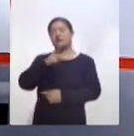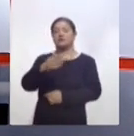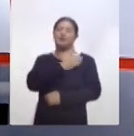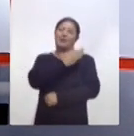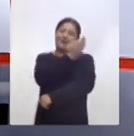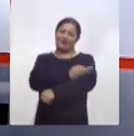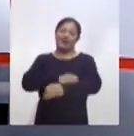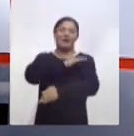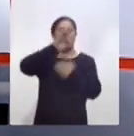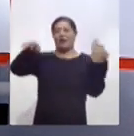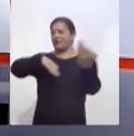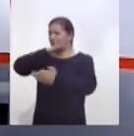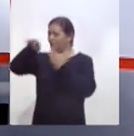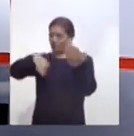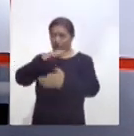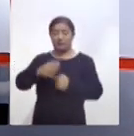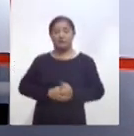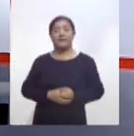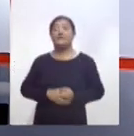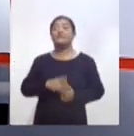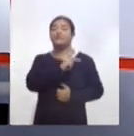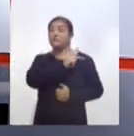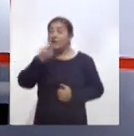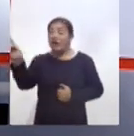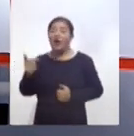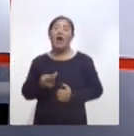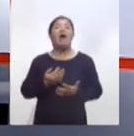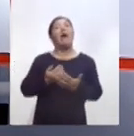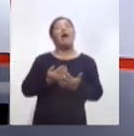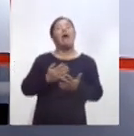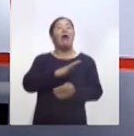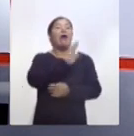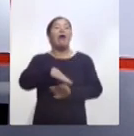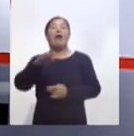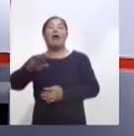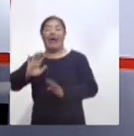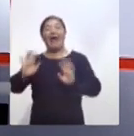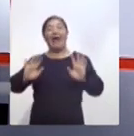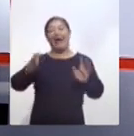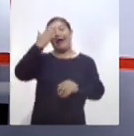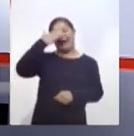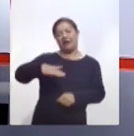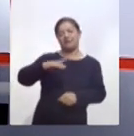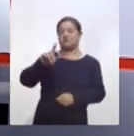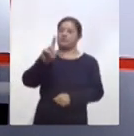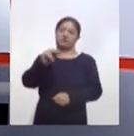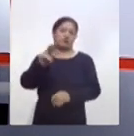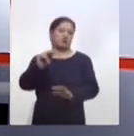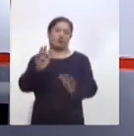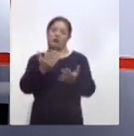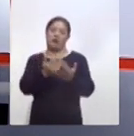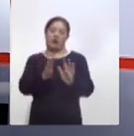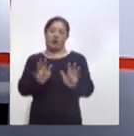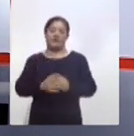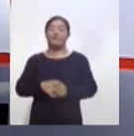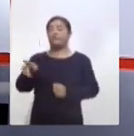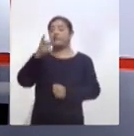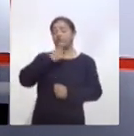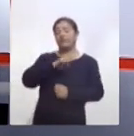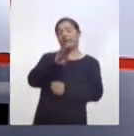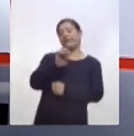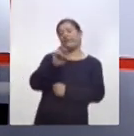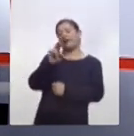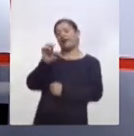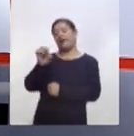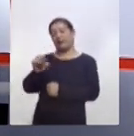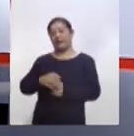todos. No esperen a que haya muchos muertos para creer en esta situación, es lo que nos dice Berenice